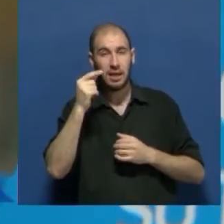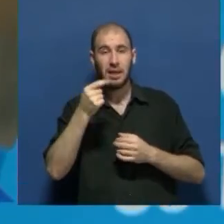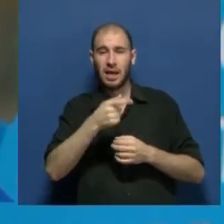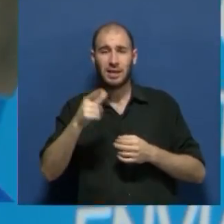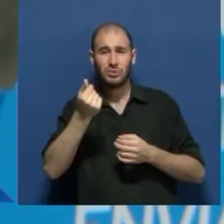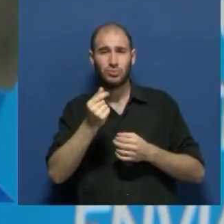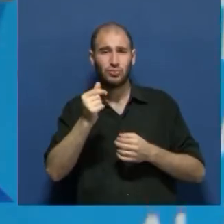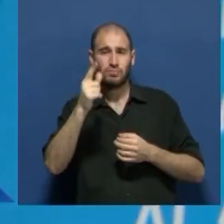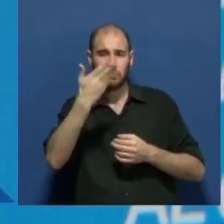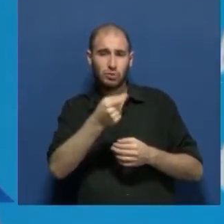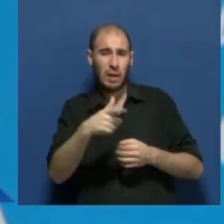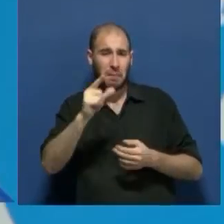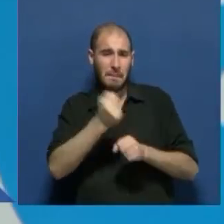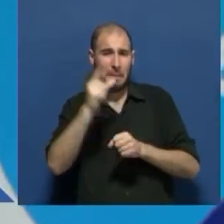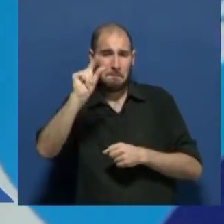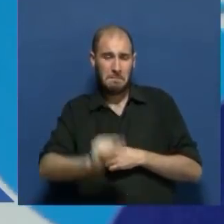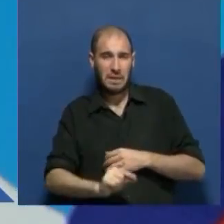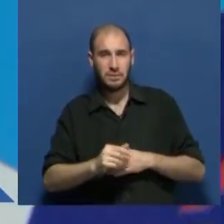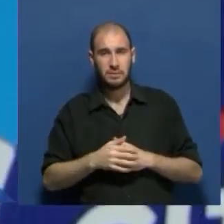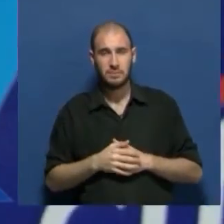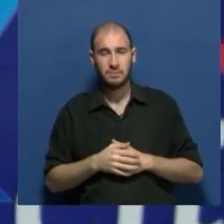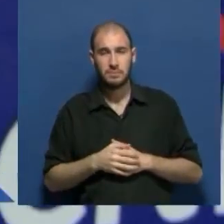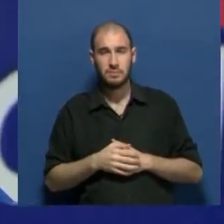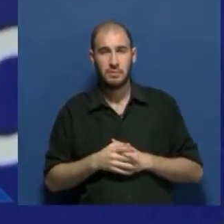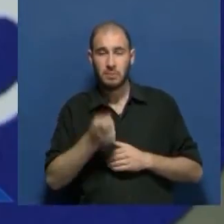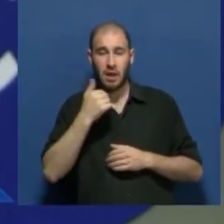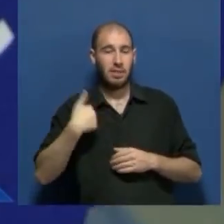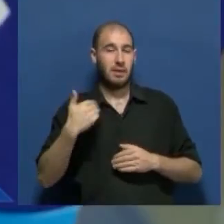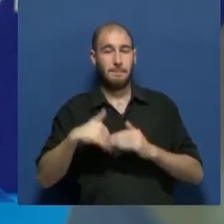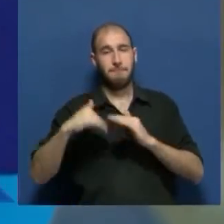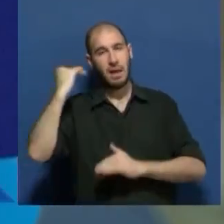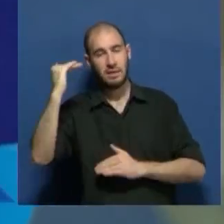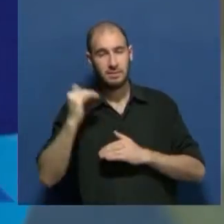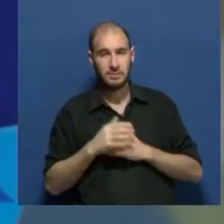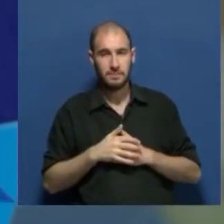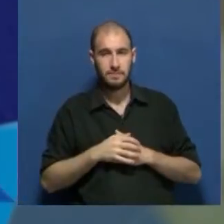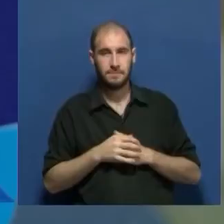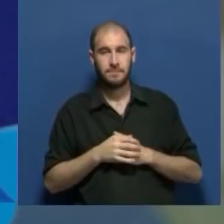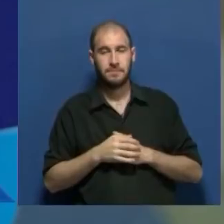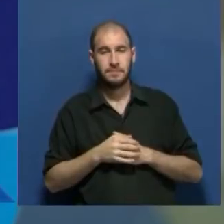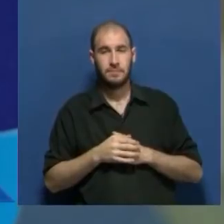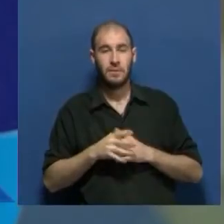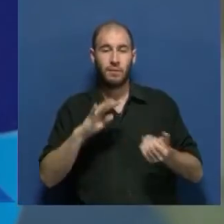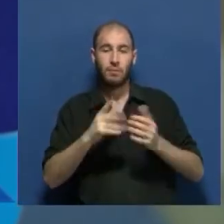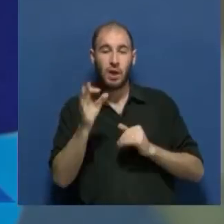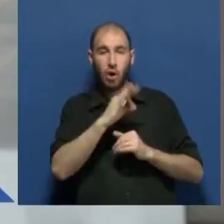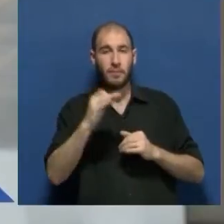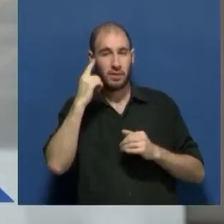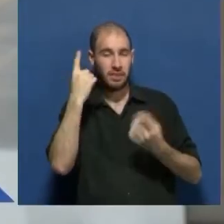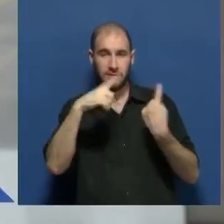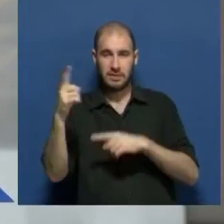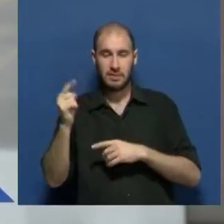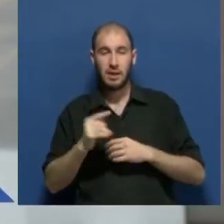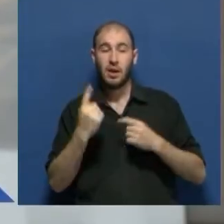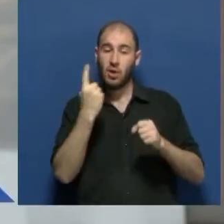mucho más barato a un trabajador que lo que se paga en la Argentina. Por lo tanto, bueno, son dos visiones del país,